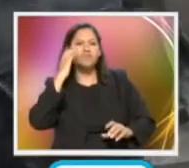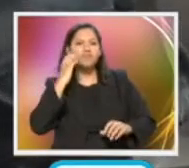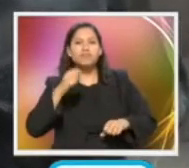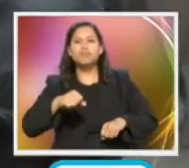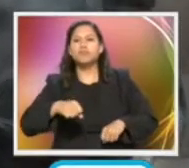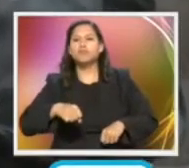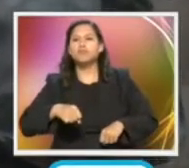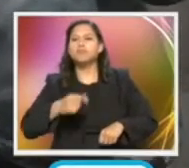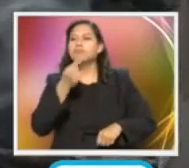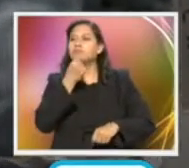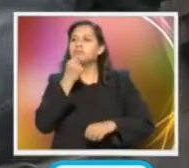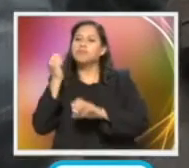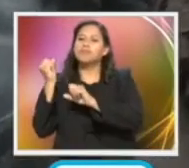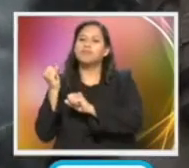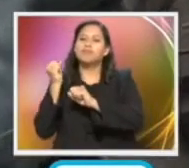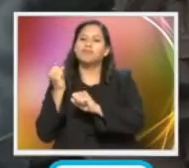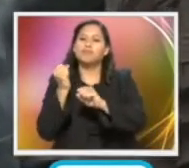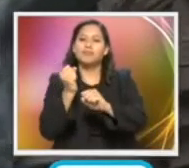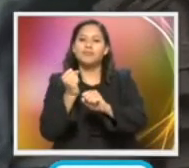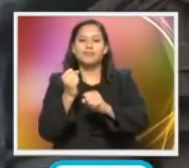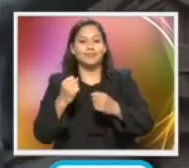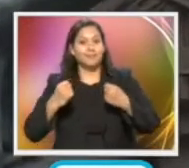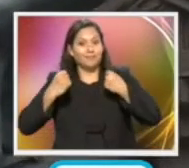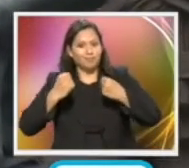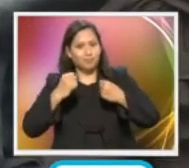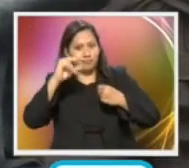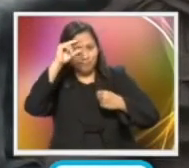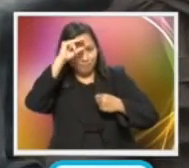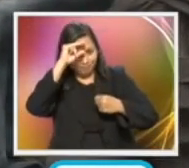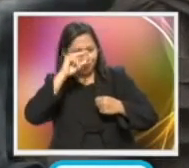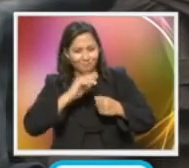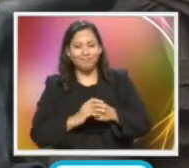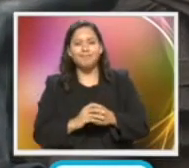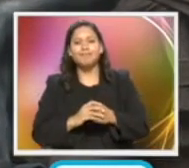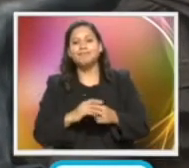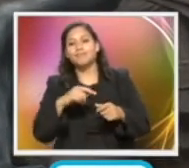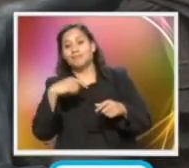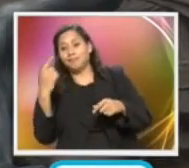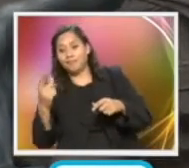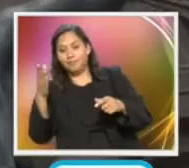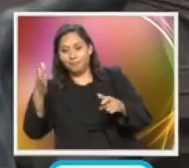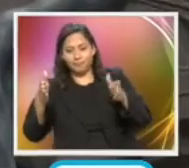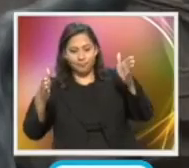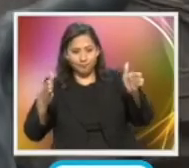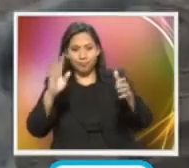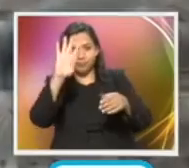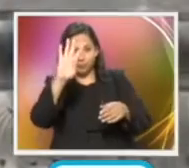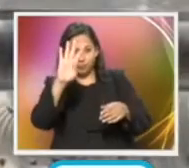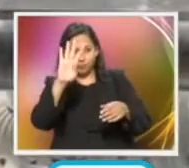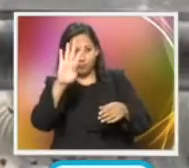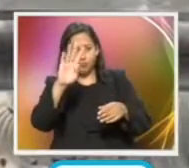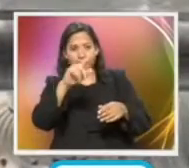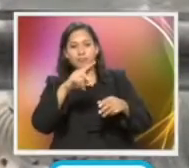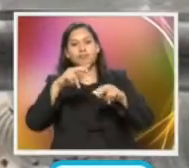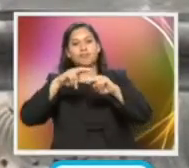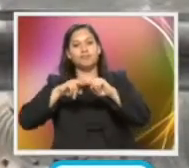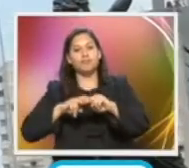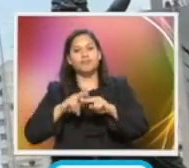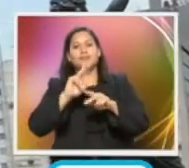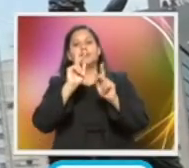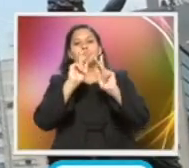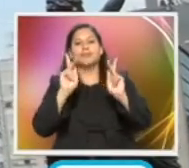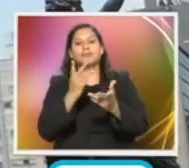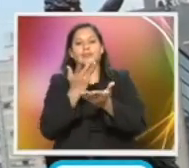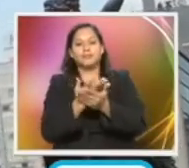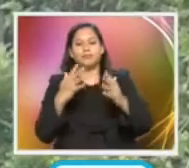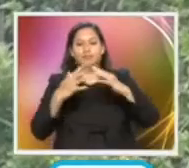es conducido por un niño, que simboliza la fuerza y la inteligencia. En los extremos hay 4 pedestales, donde se sienta la paz, la